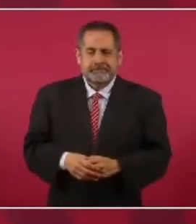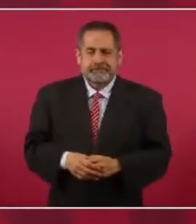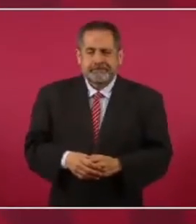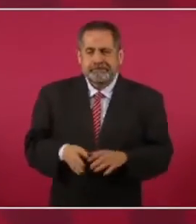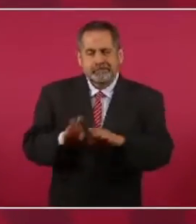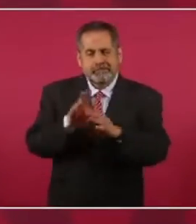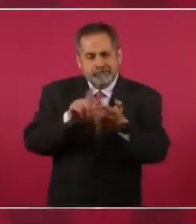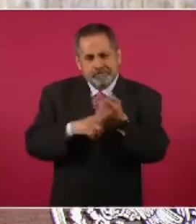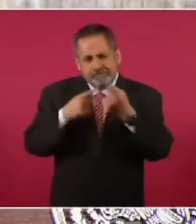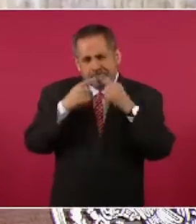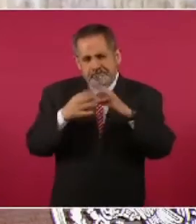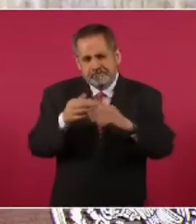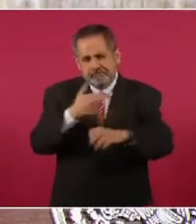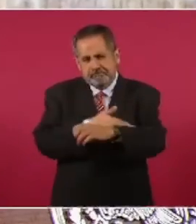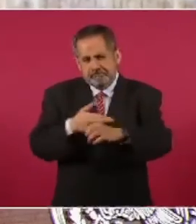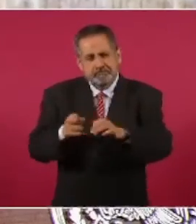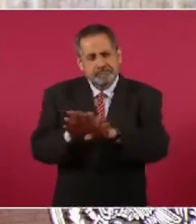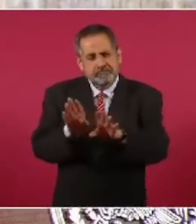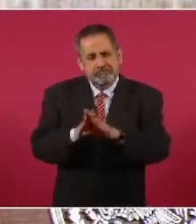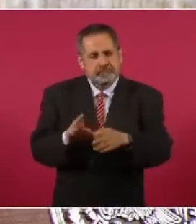todo lo demás.